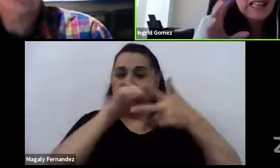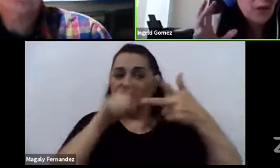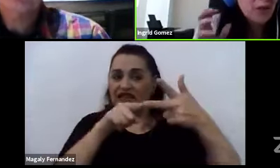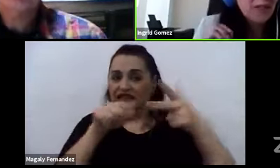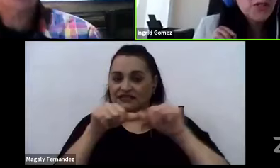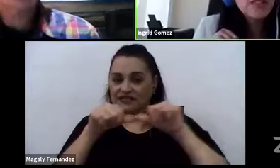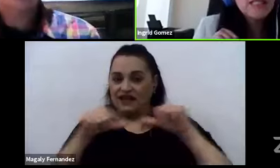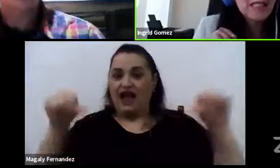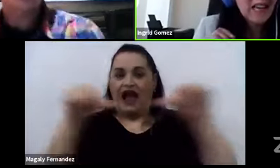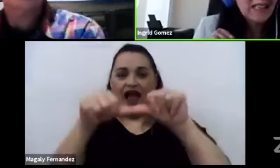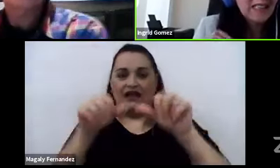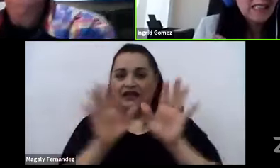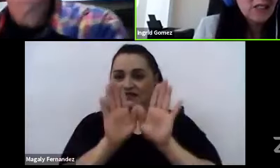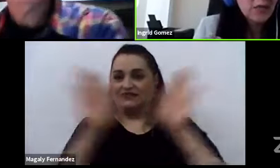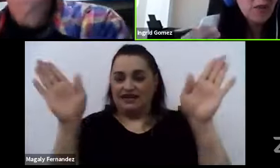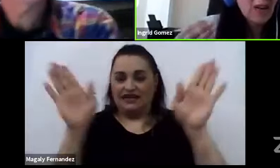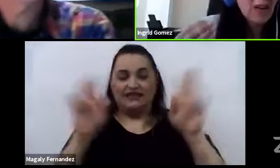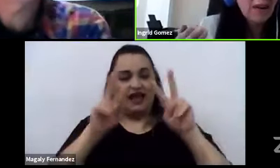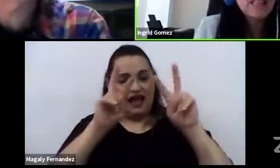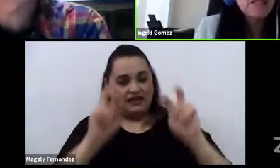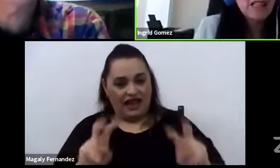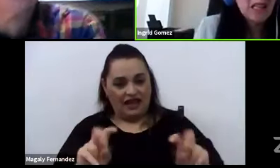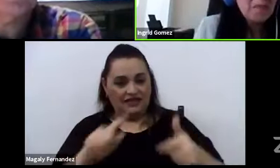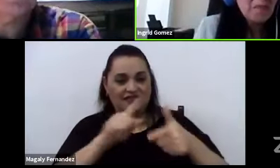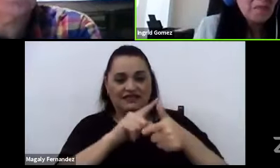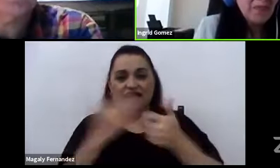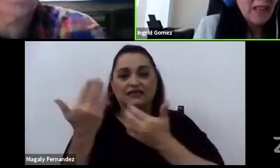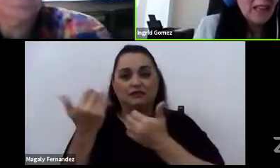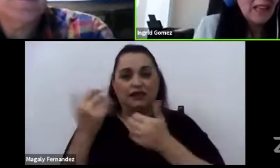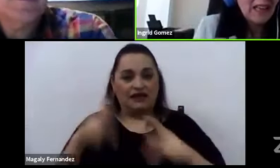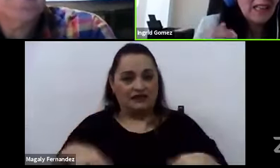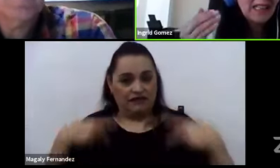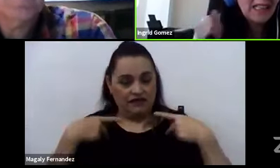grandes áreas o dimensiones de análisis, como son la esperanza de vida,